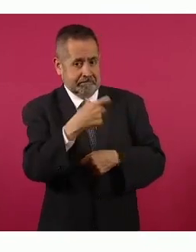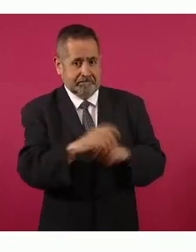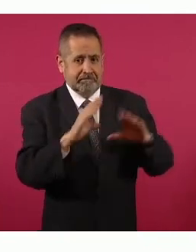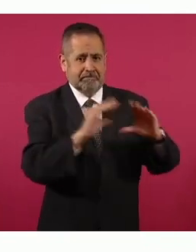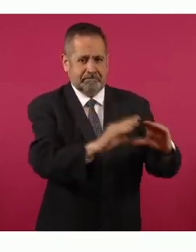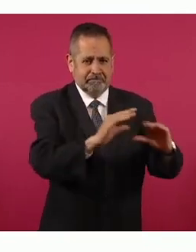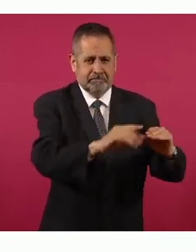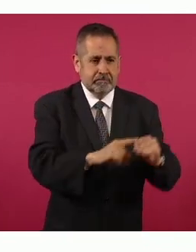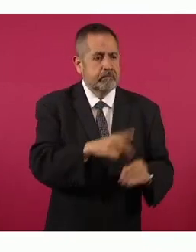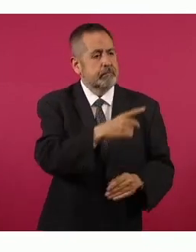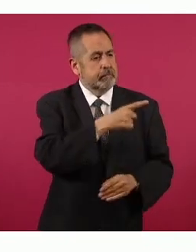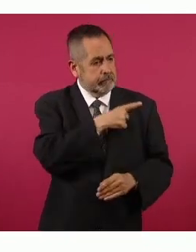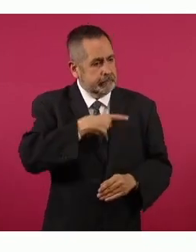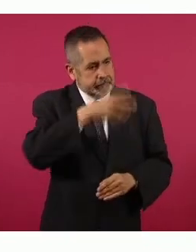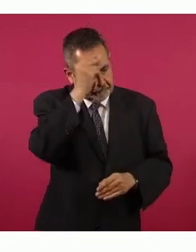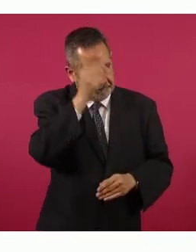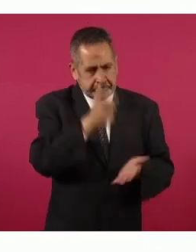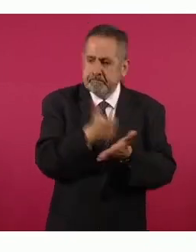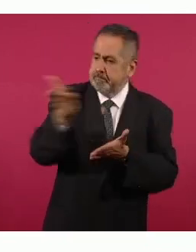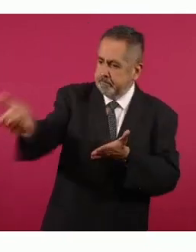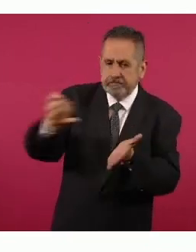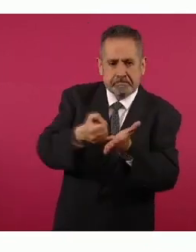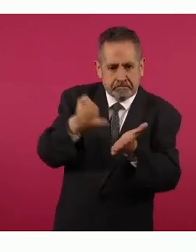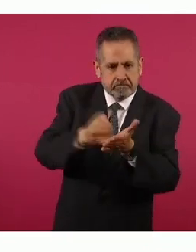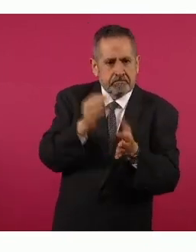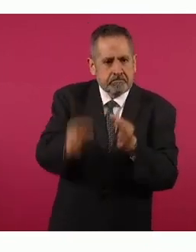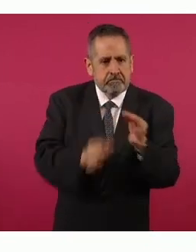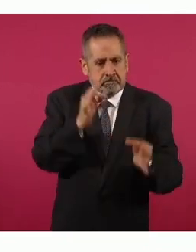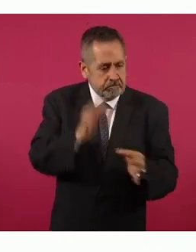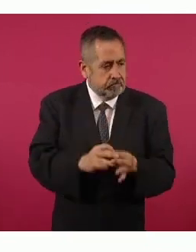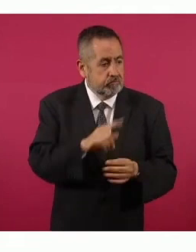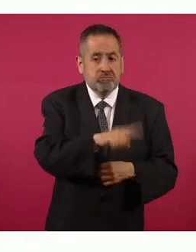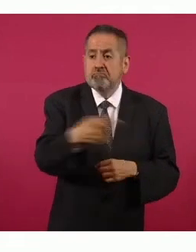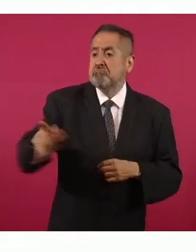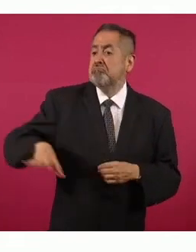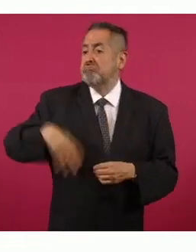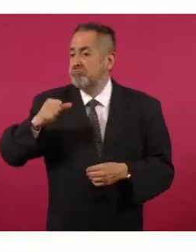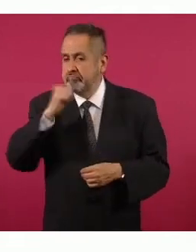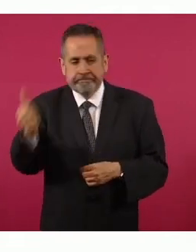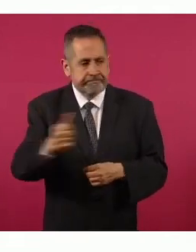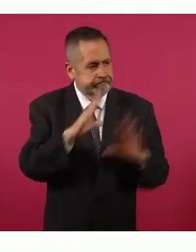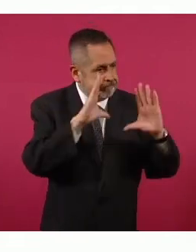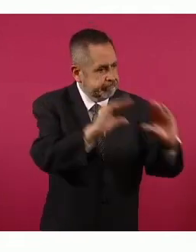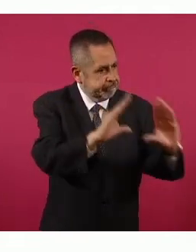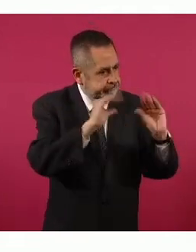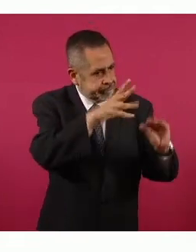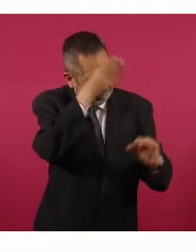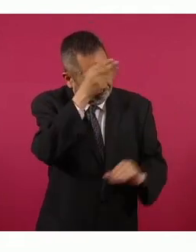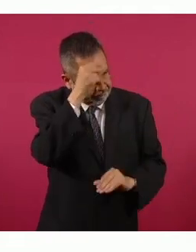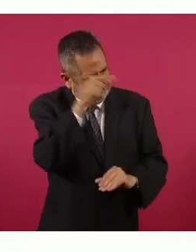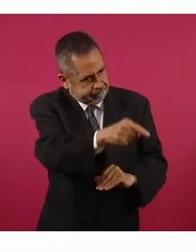no vada impuestos y que no explote al pobre.